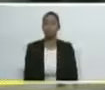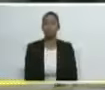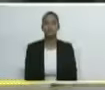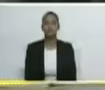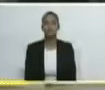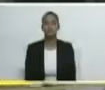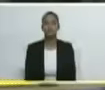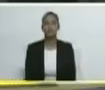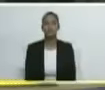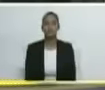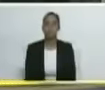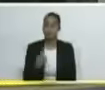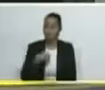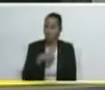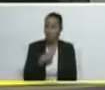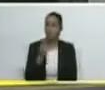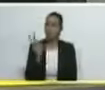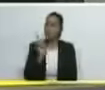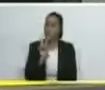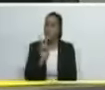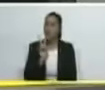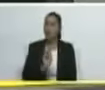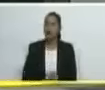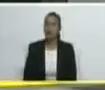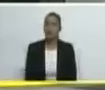de nuestro país, Venezuela.